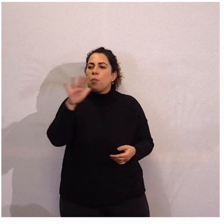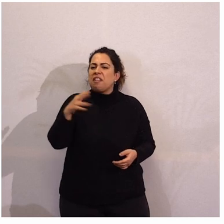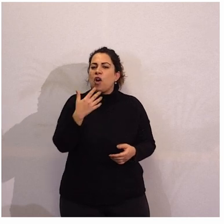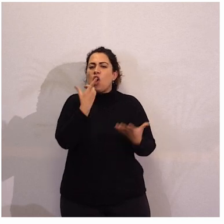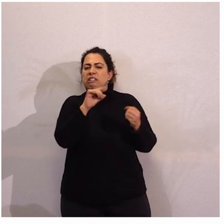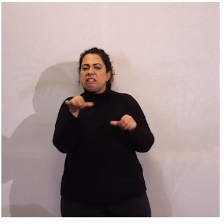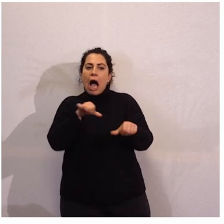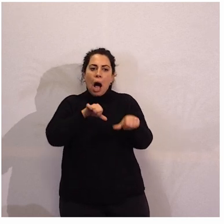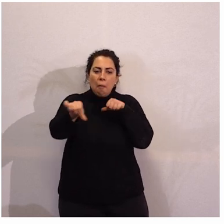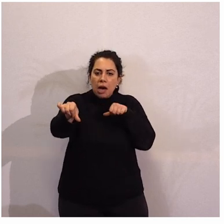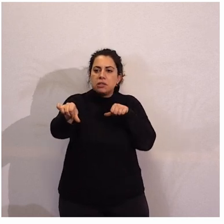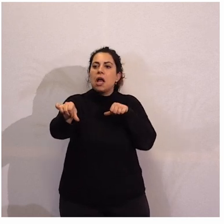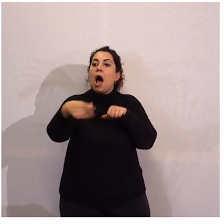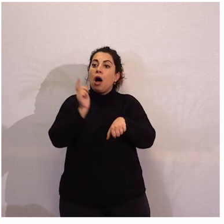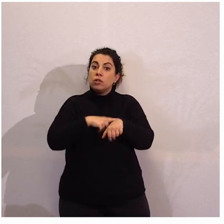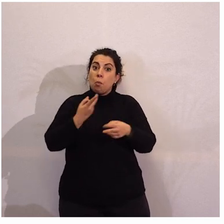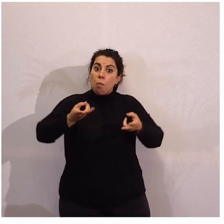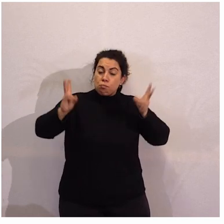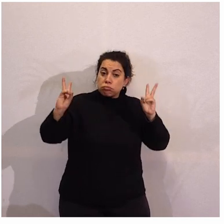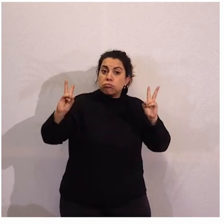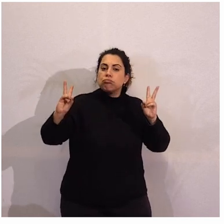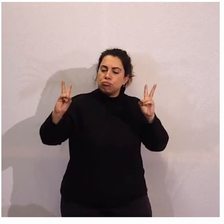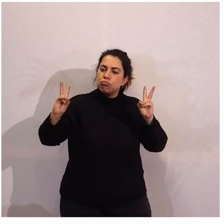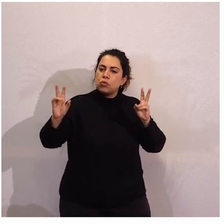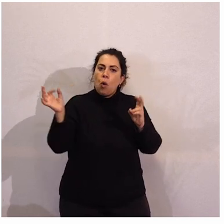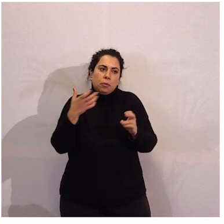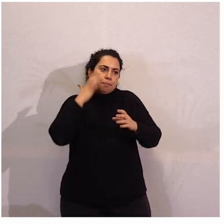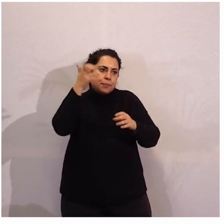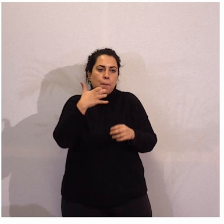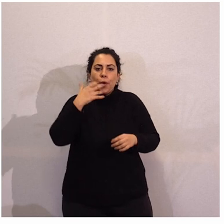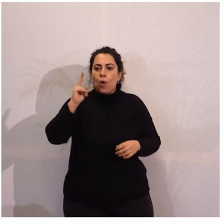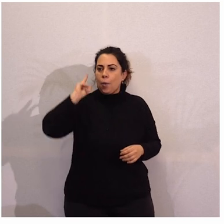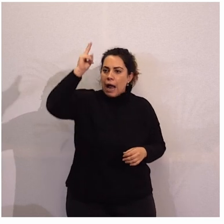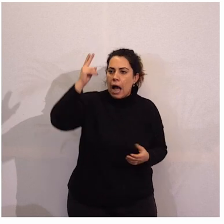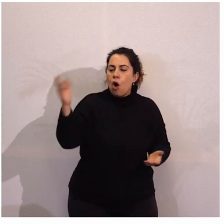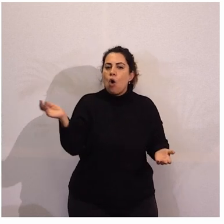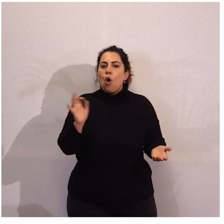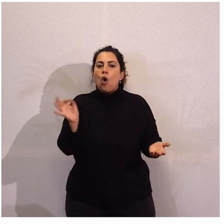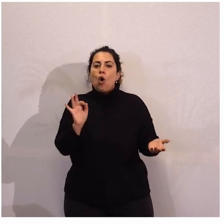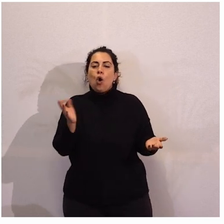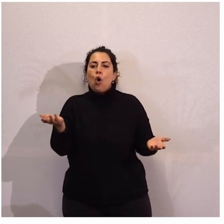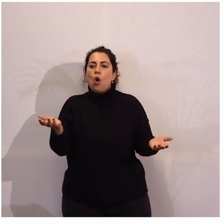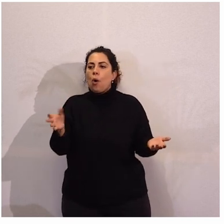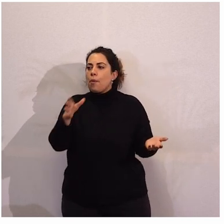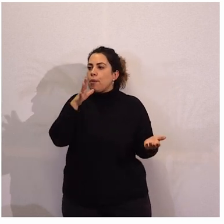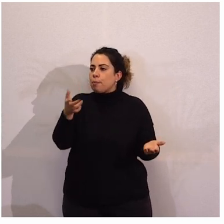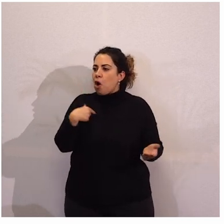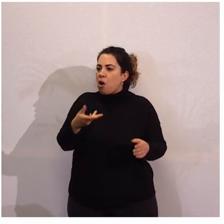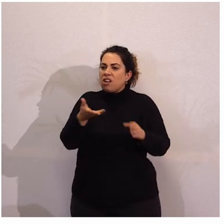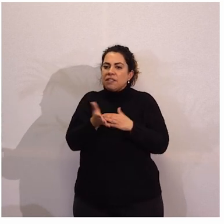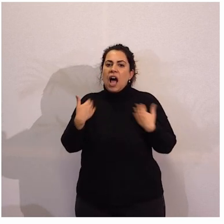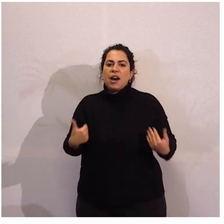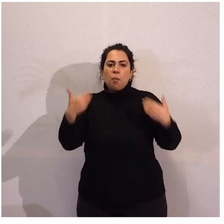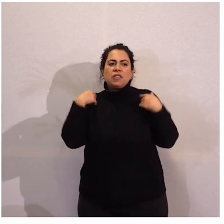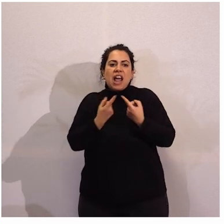años tienen más tiempo, pues, o porque se han jubilado, porque tienen menos cargas familiares,